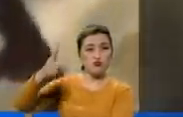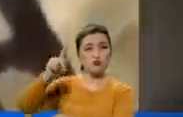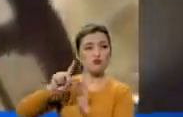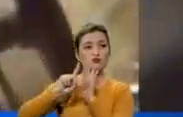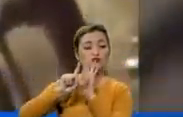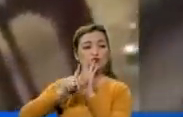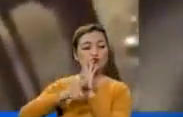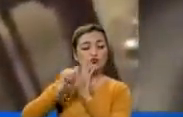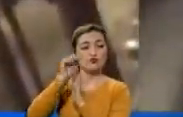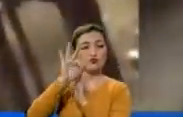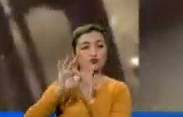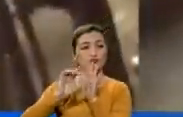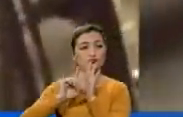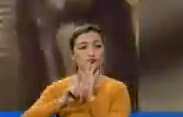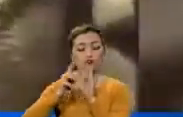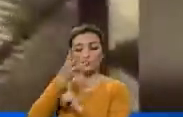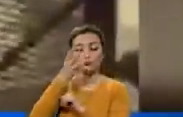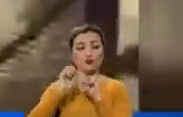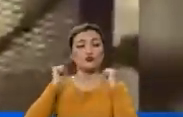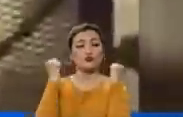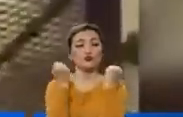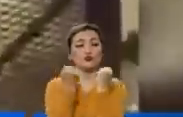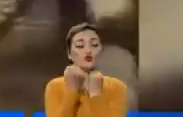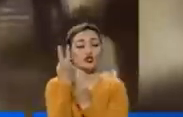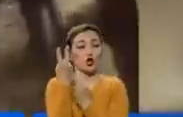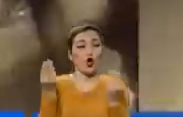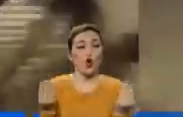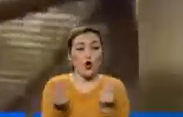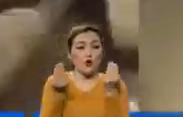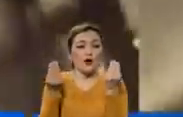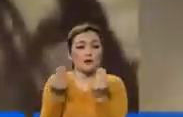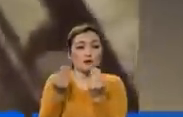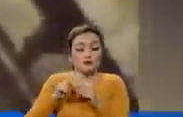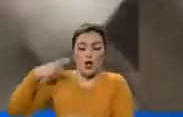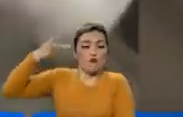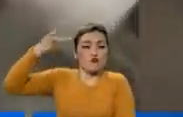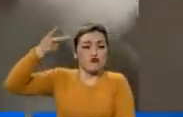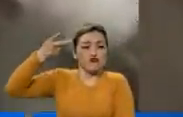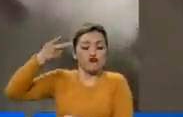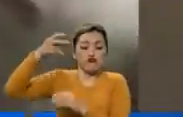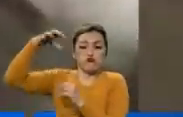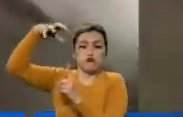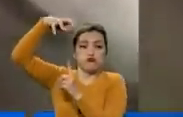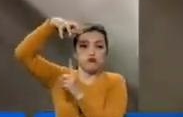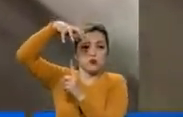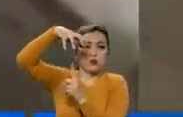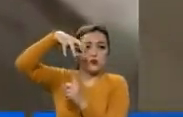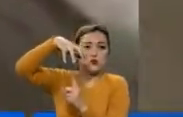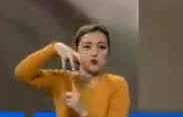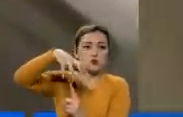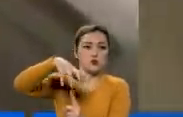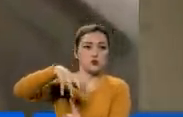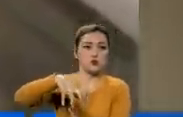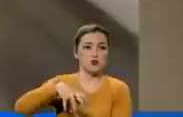1:19 y se viralizó en redes sociales. En la filmación se ve cómo los dos involucrados se lanzan en paracaídas de lo más alto del edificio